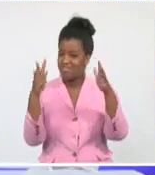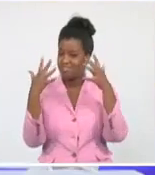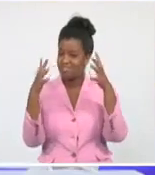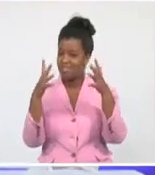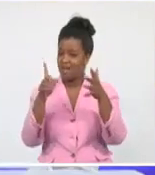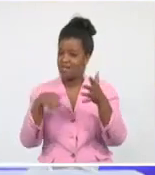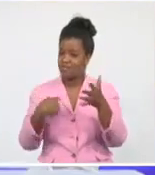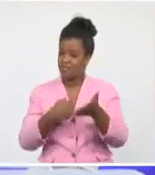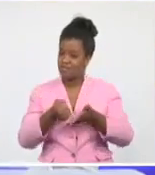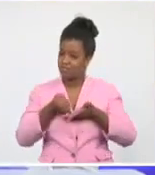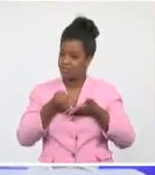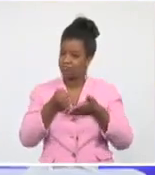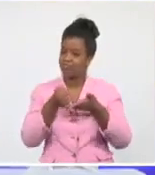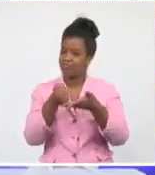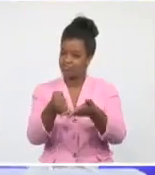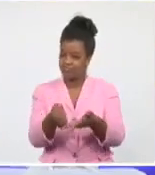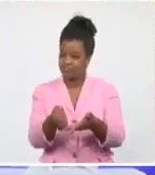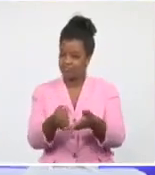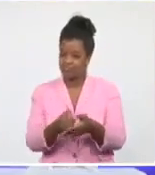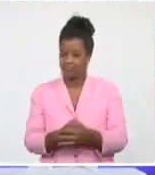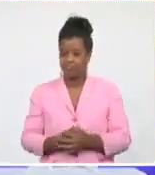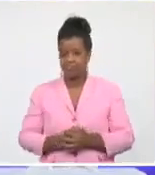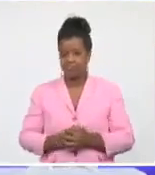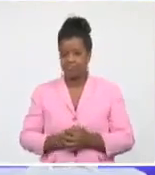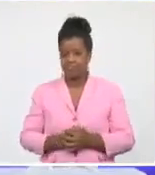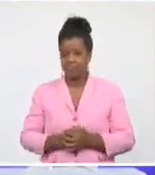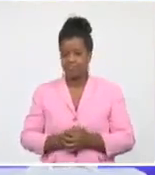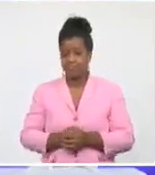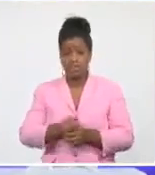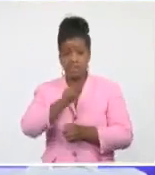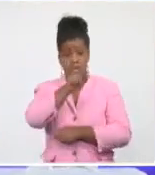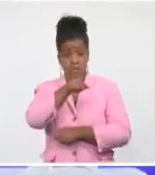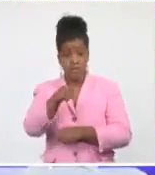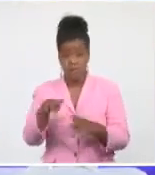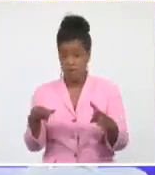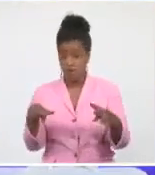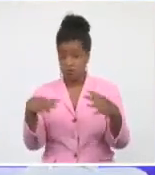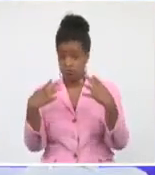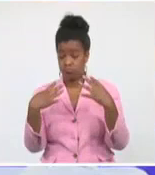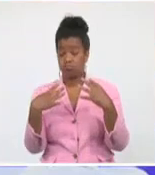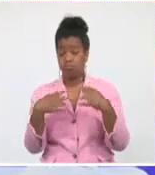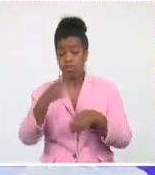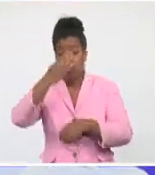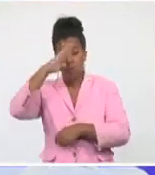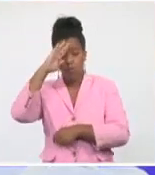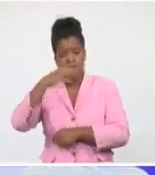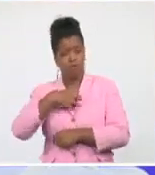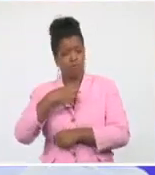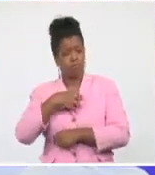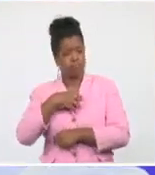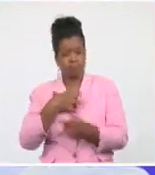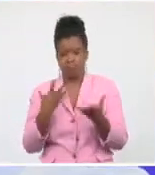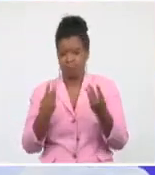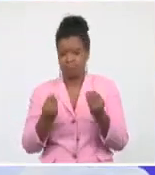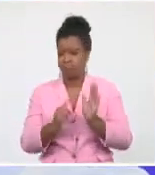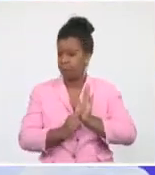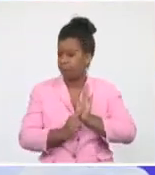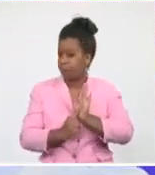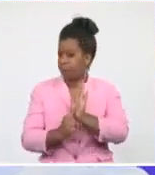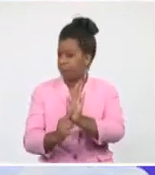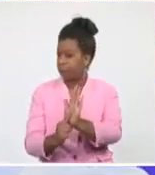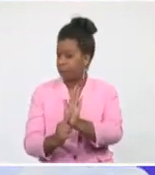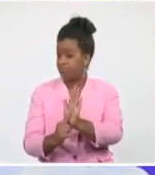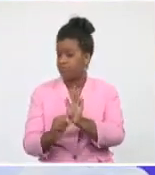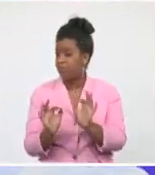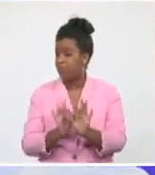próxima Secretaría Pro Tempore. Excelencias, Cuba tiene experiencias que mostrar y concede especial relevancia al